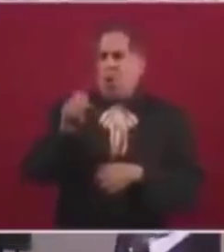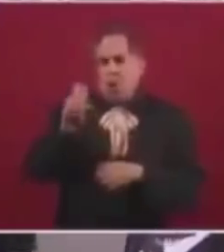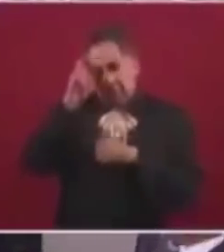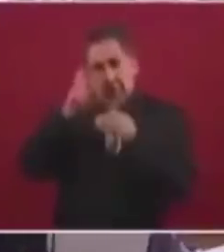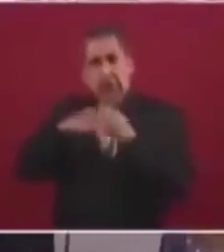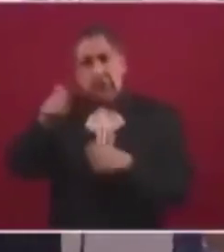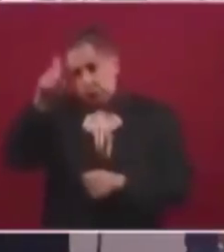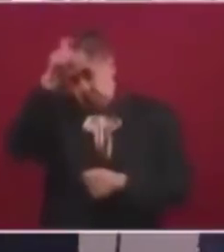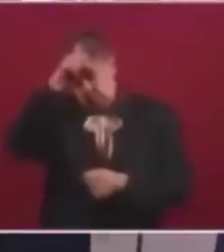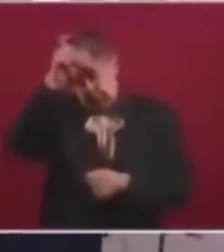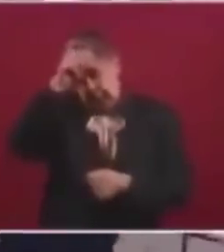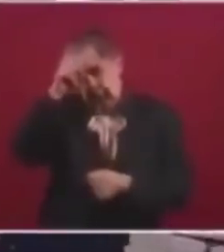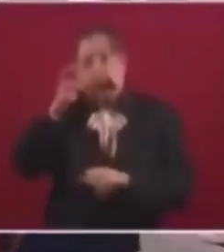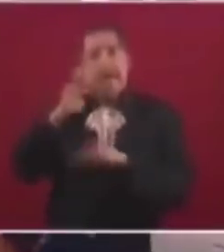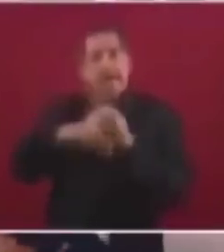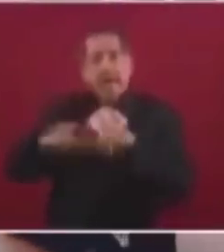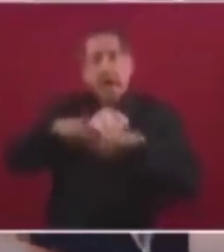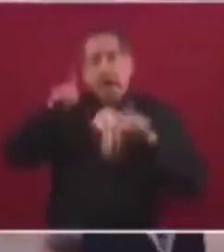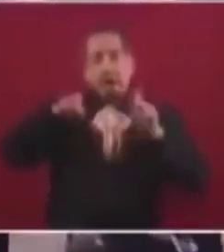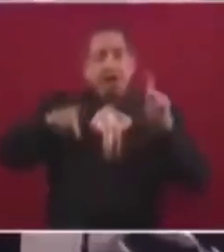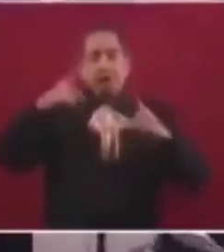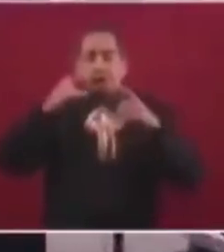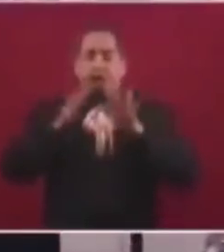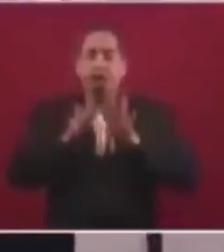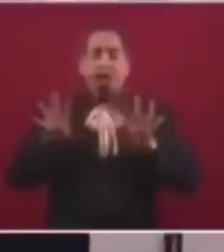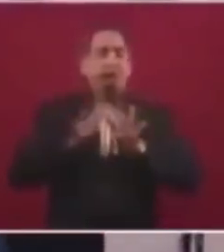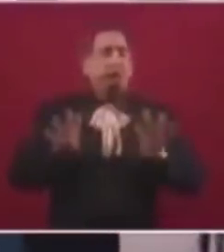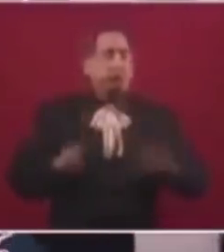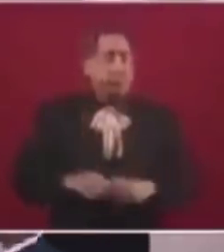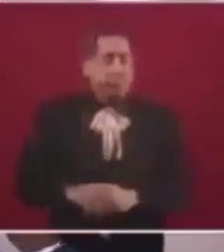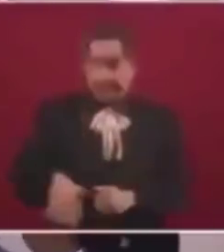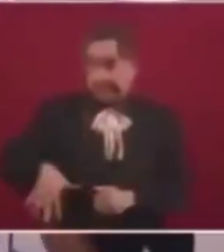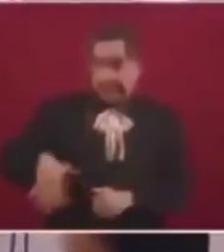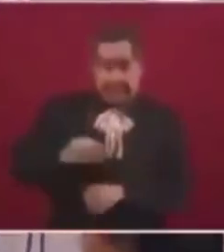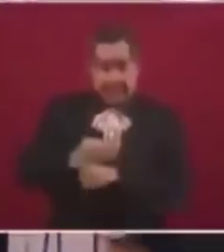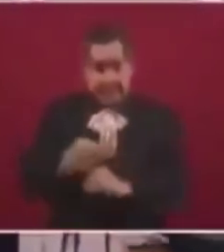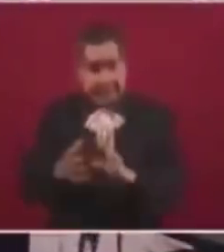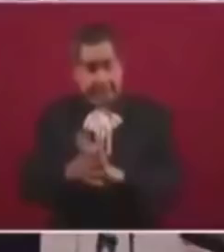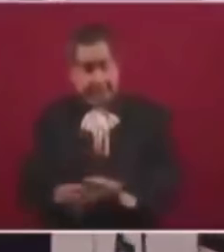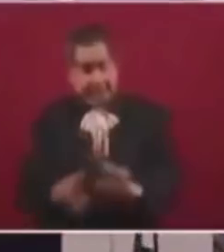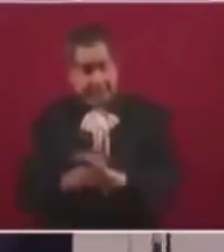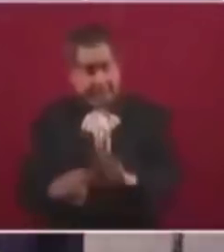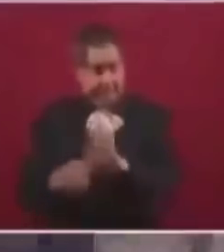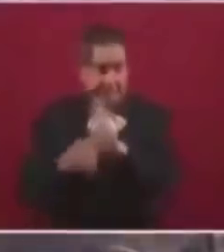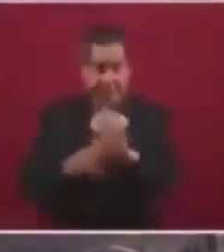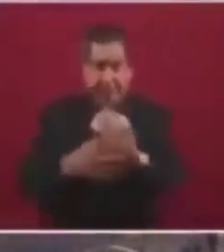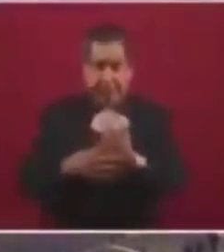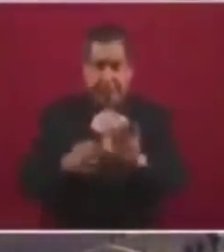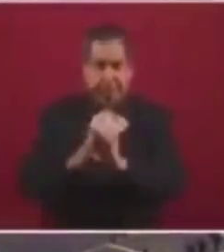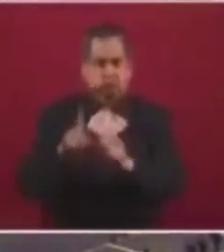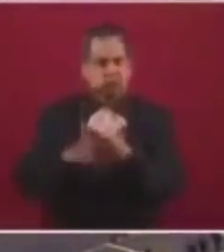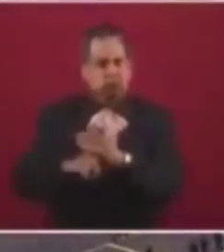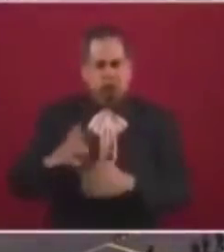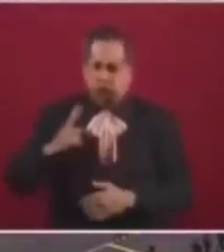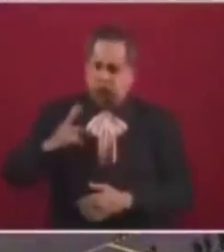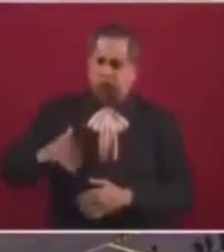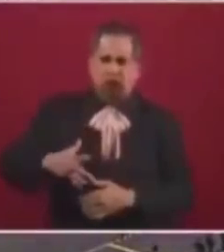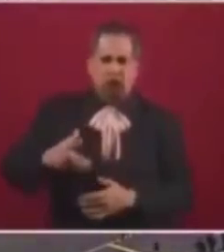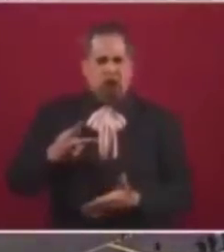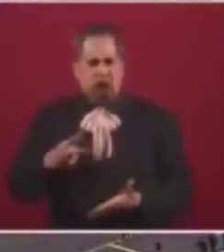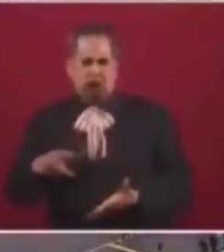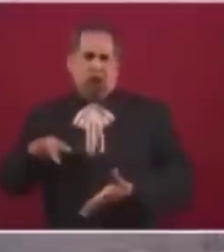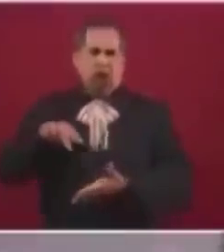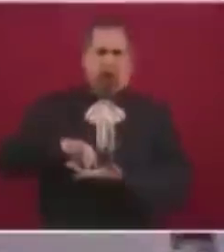¡Colombia! ¡Apareció! ¡Yo no sabía! ¡Qué pache! Parece que este 16 va a haber. Va a haber un desfile colombiano. Hay representación de